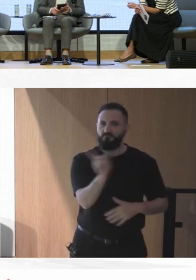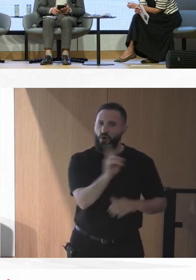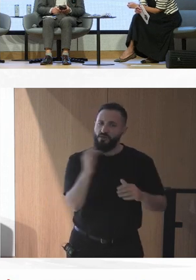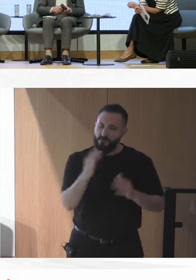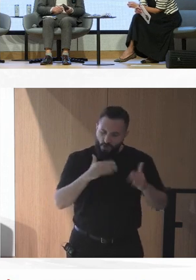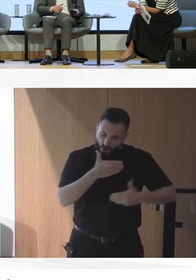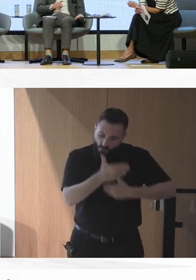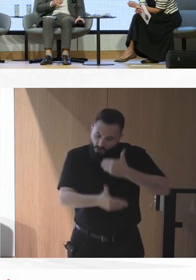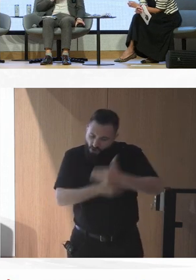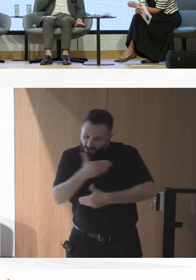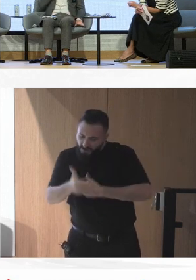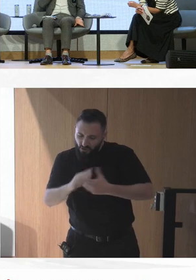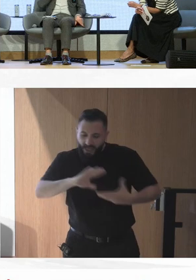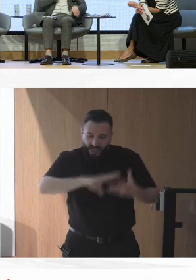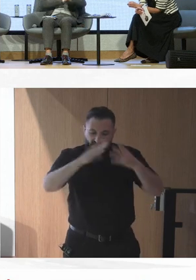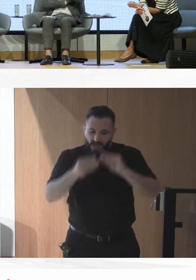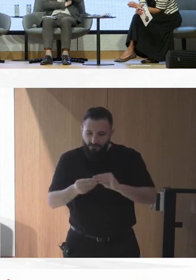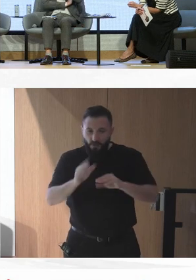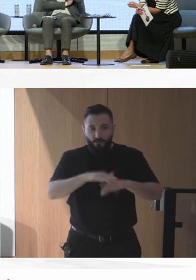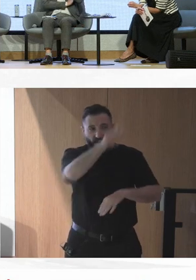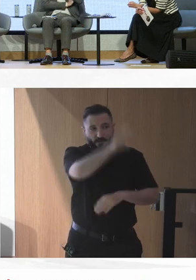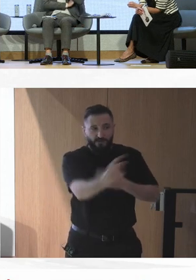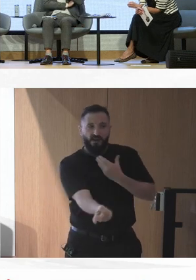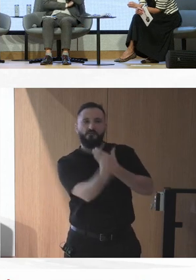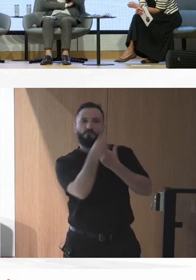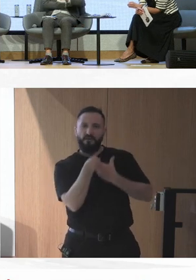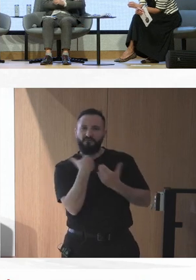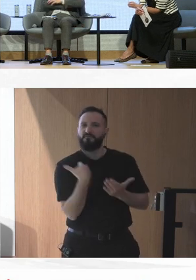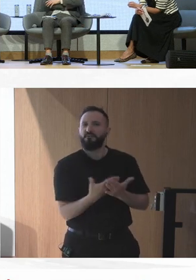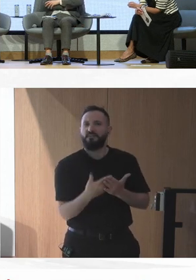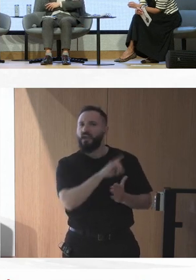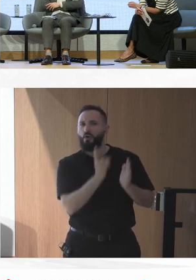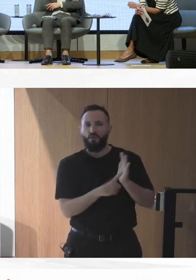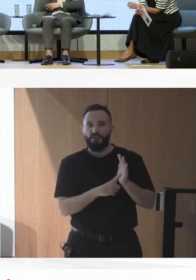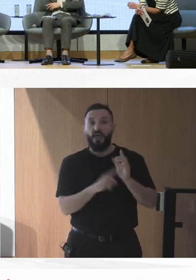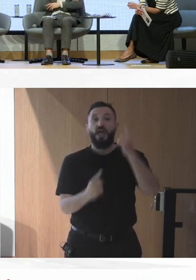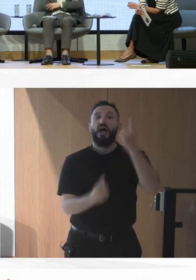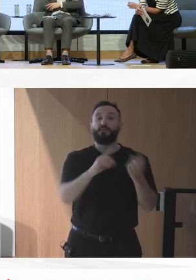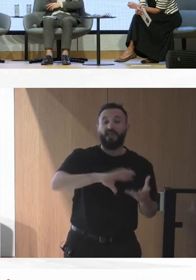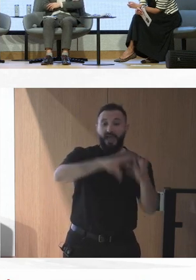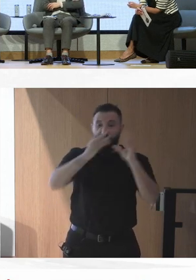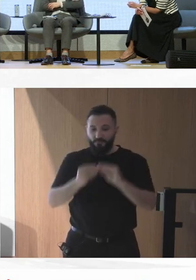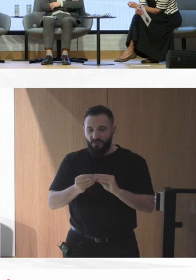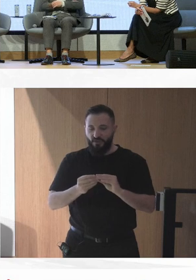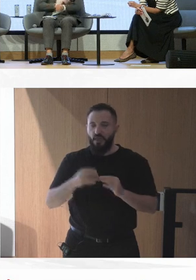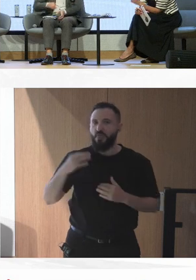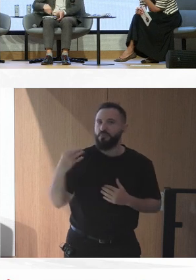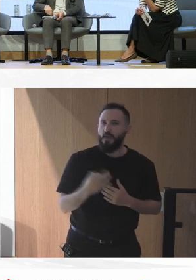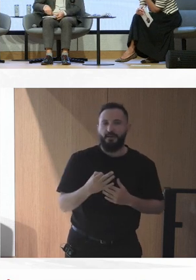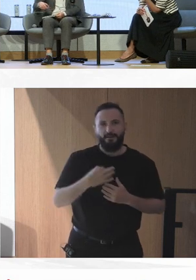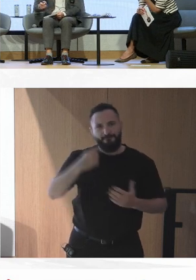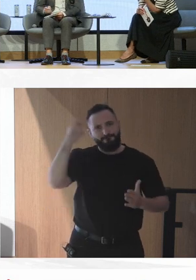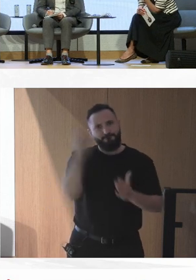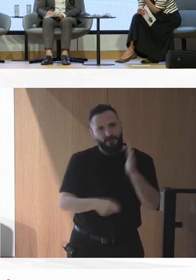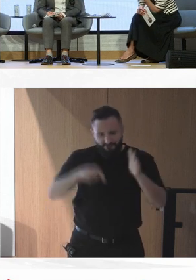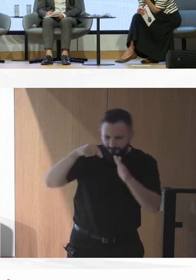el proceso, ¿no?, para que la persona pues pueda estar con todas las garantías, y que a veces estas adaptaciones pues tendrán que ser muy intensas,